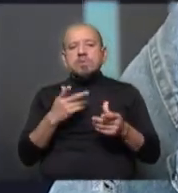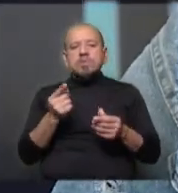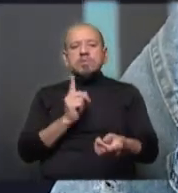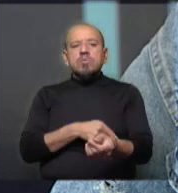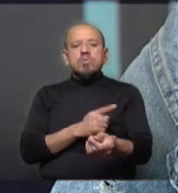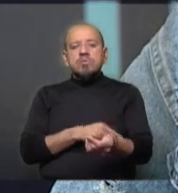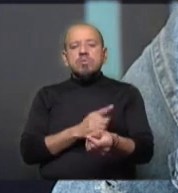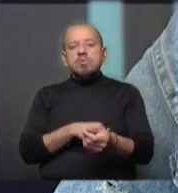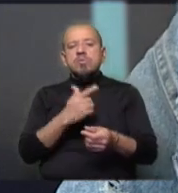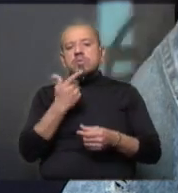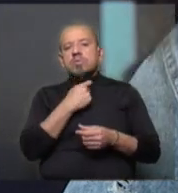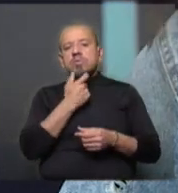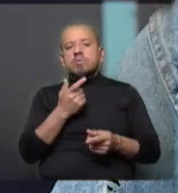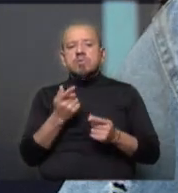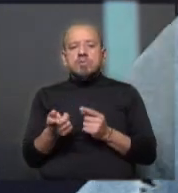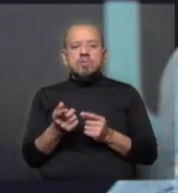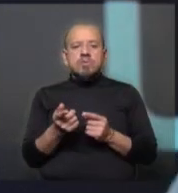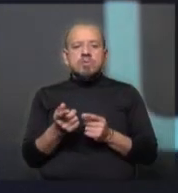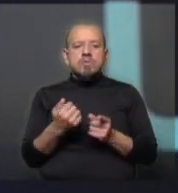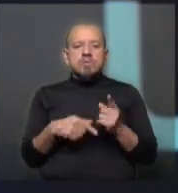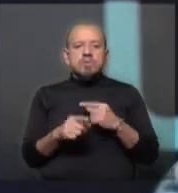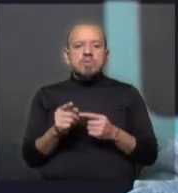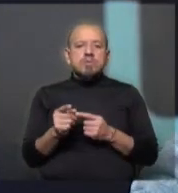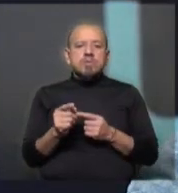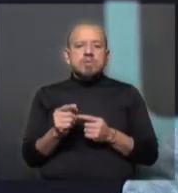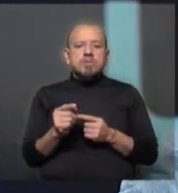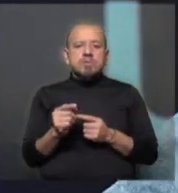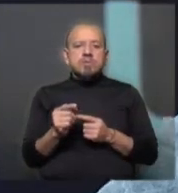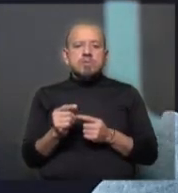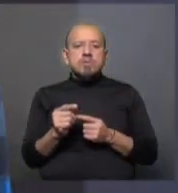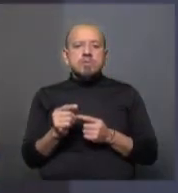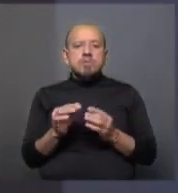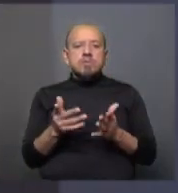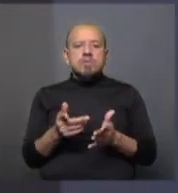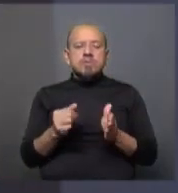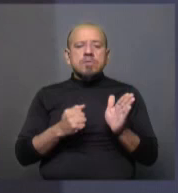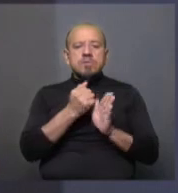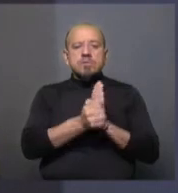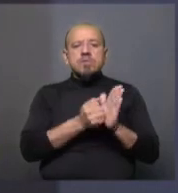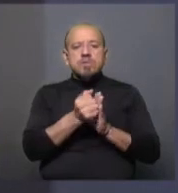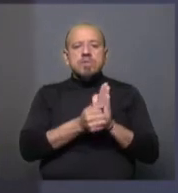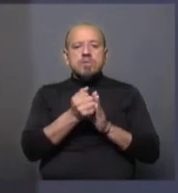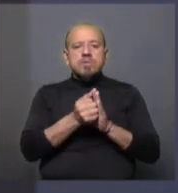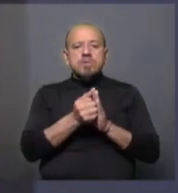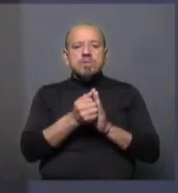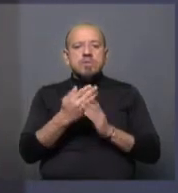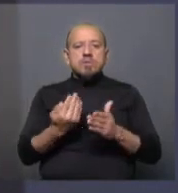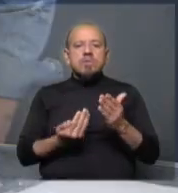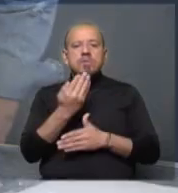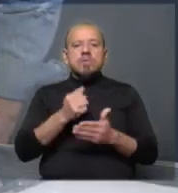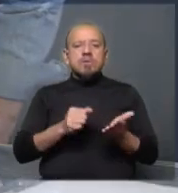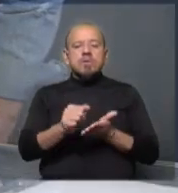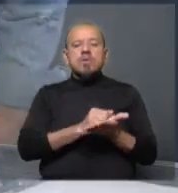escuchar tu propia voz a a ver cómo va llevando el relato el caso de Soriano lo hice lo subí y lo borré en